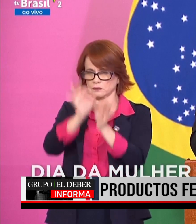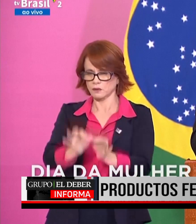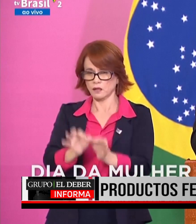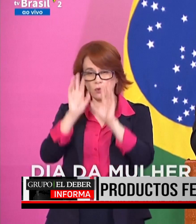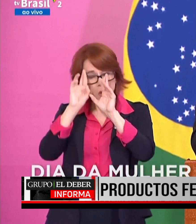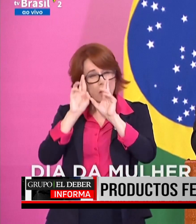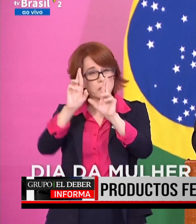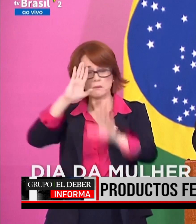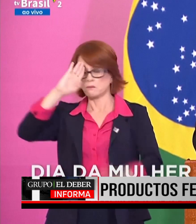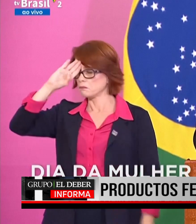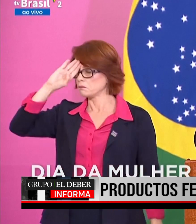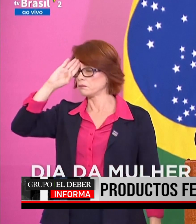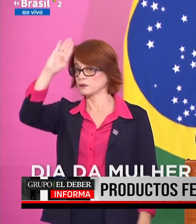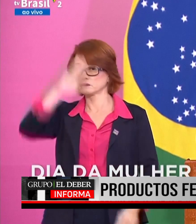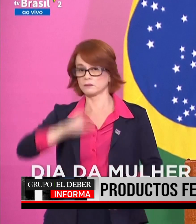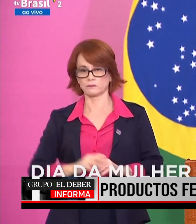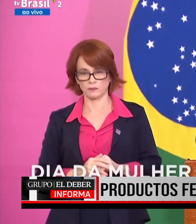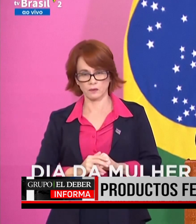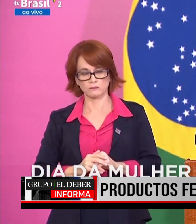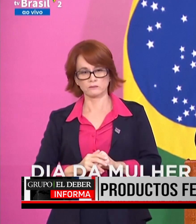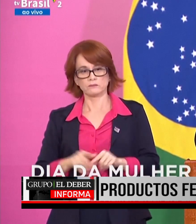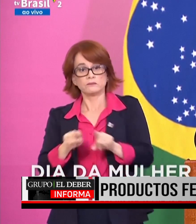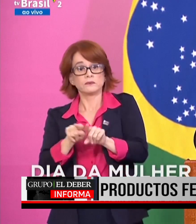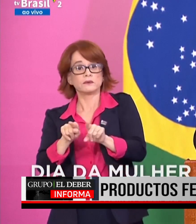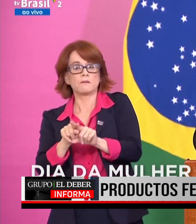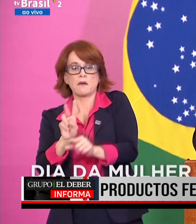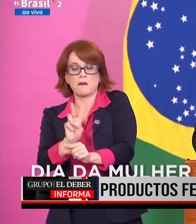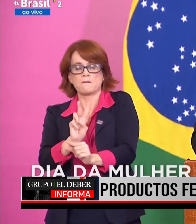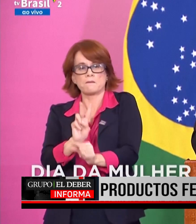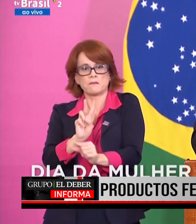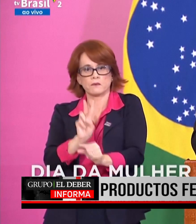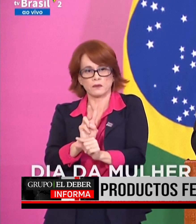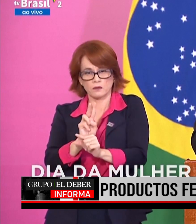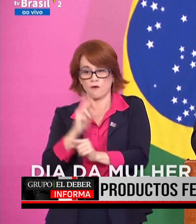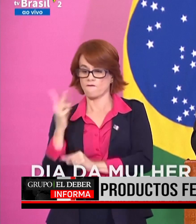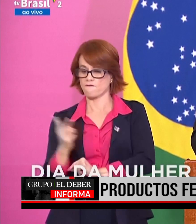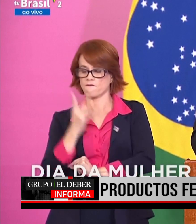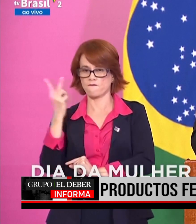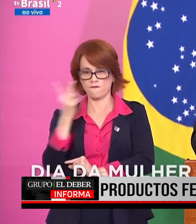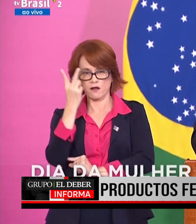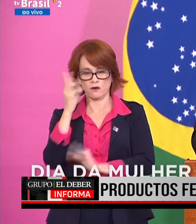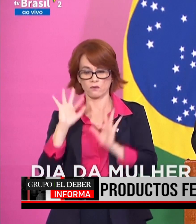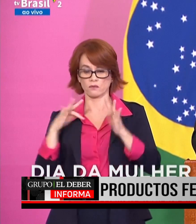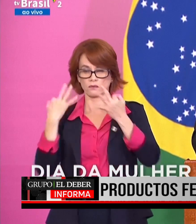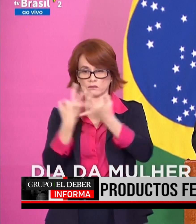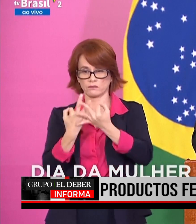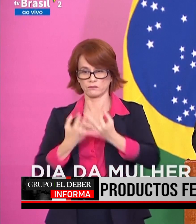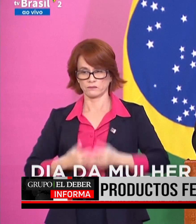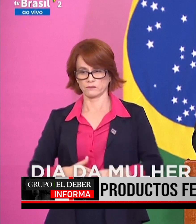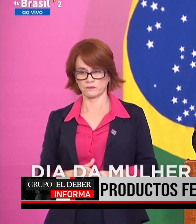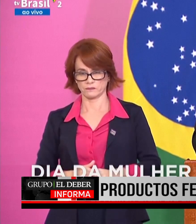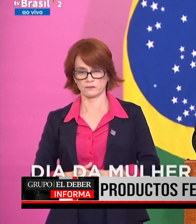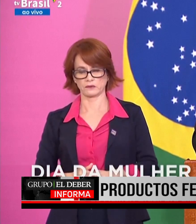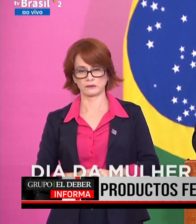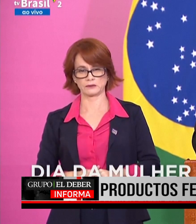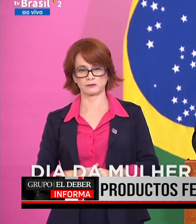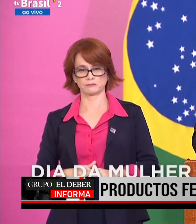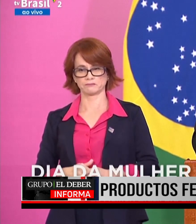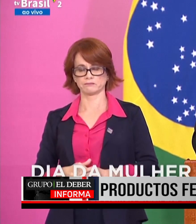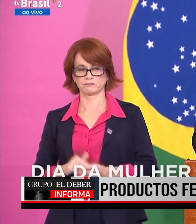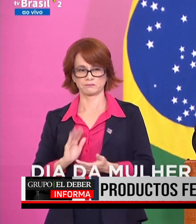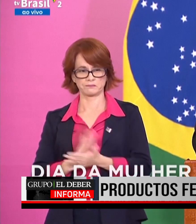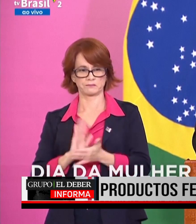número estimado de 3.600.000 mujeres, parte de ellas en situación de calle o estudiantes.